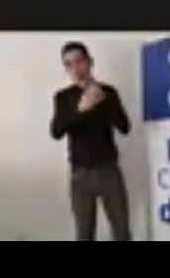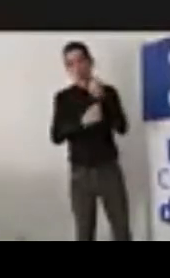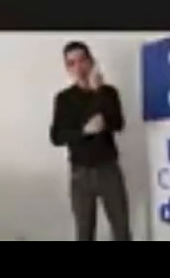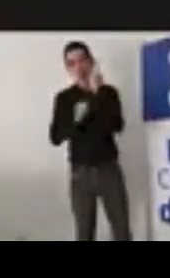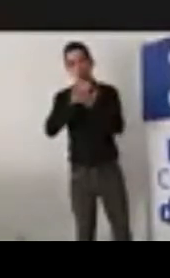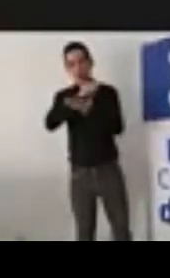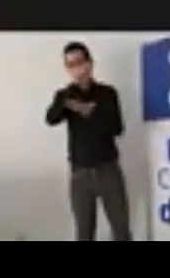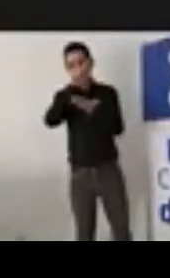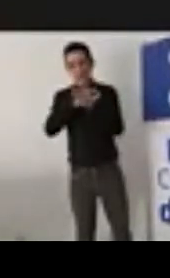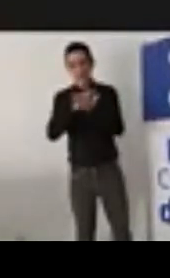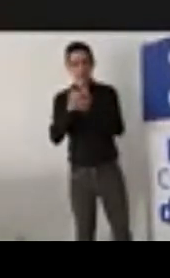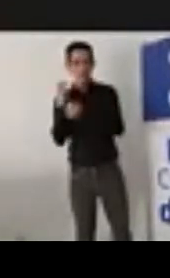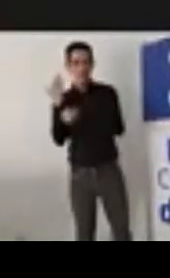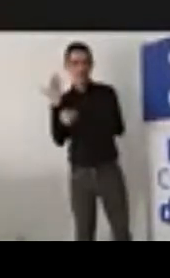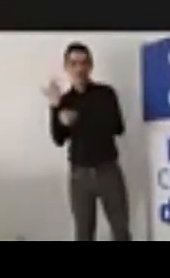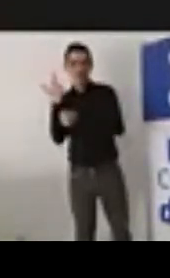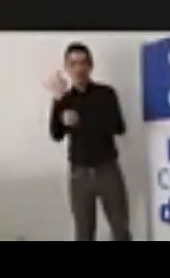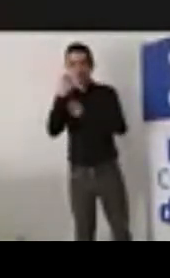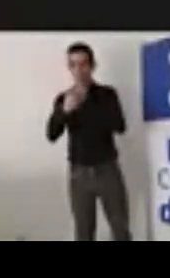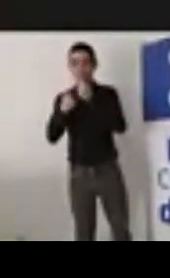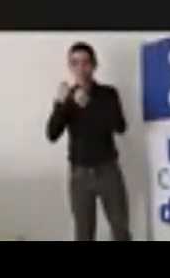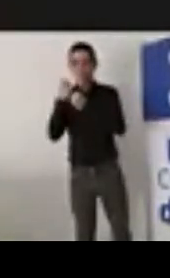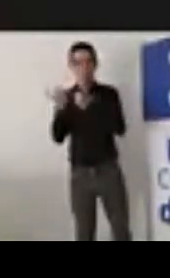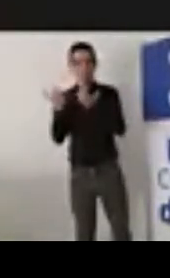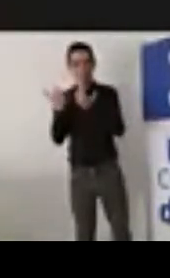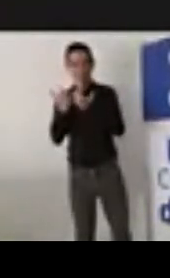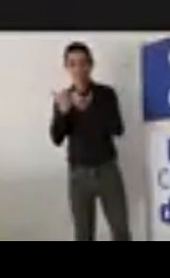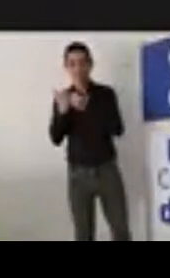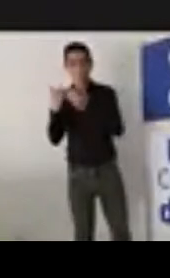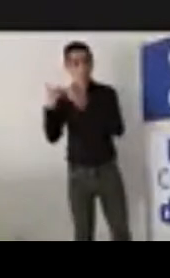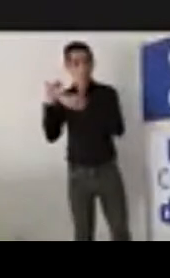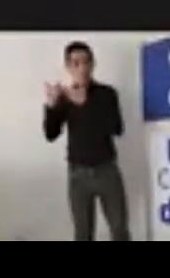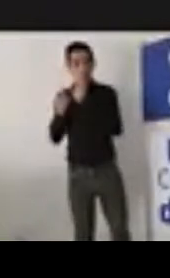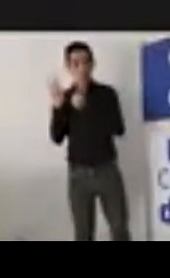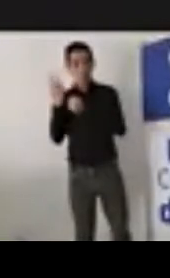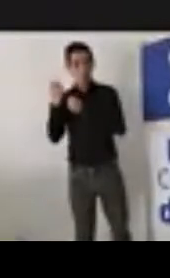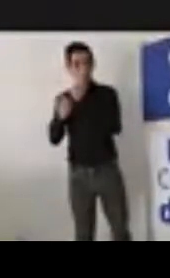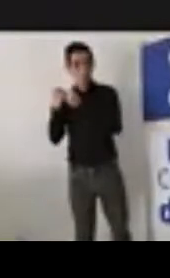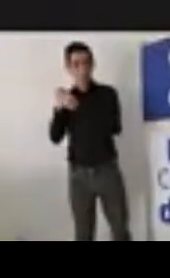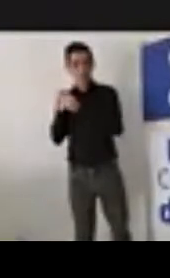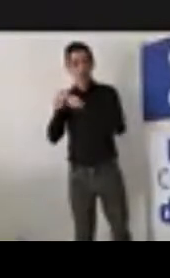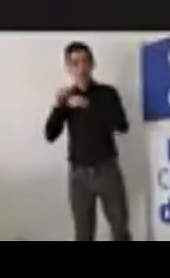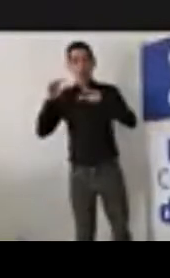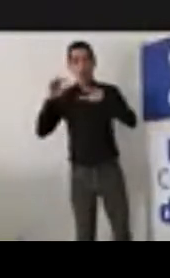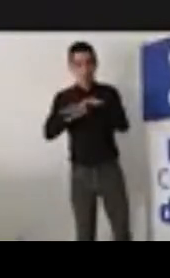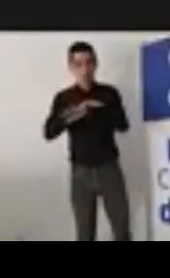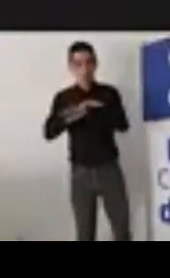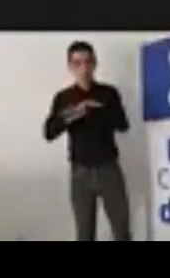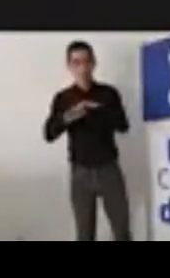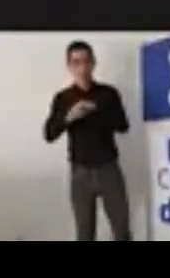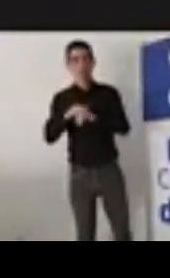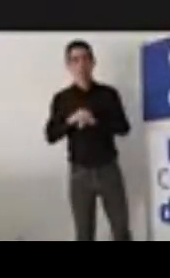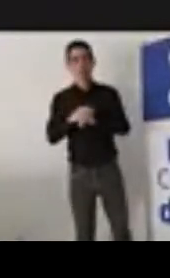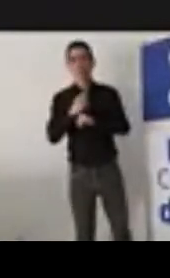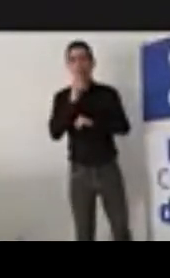Colombia, y hace unos 5 más o menos la reformamos para estos temas específicamente, los jóvenes entre 14 y 28 años van a poder elegir